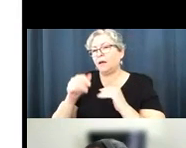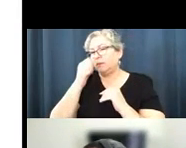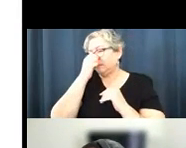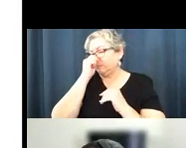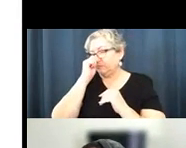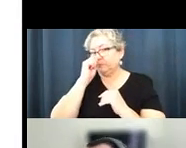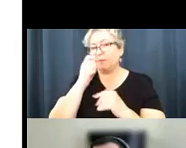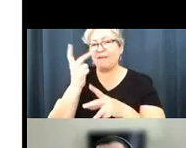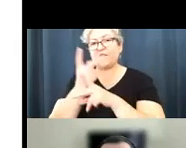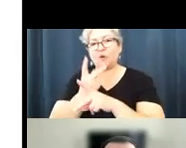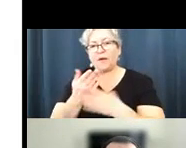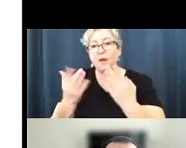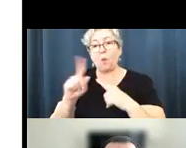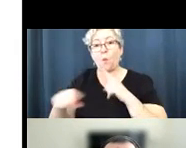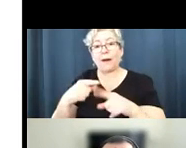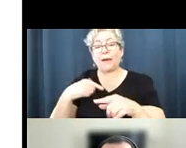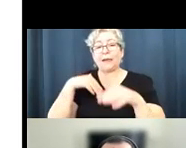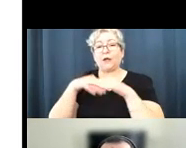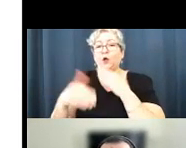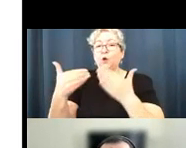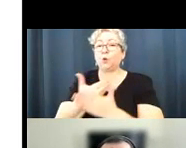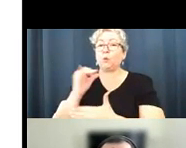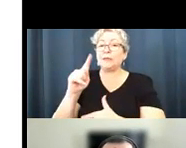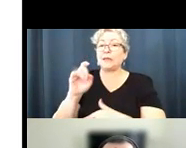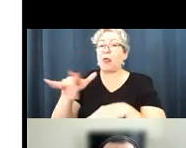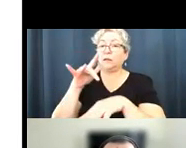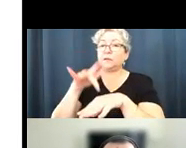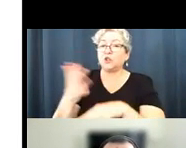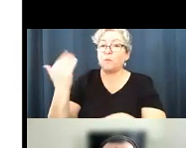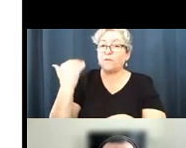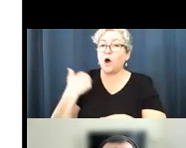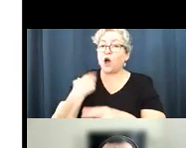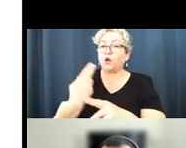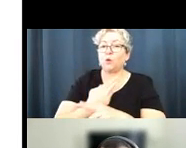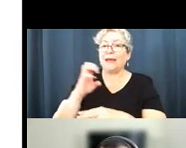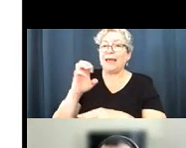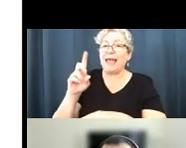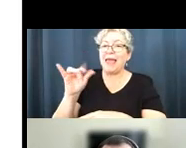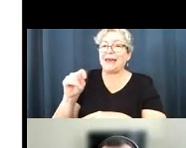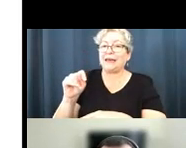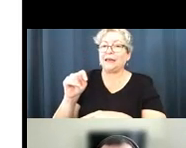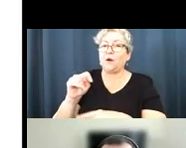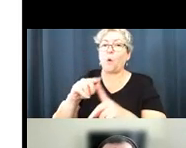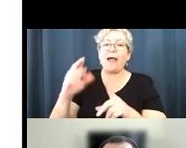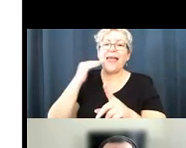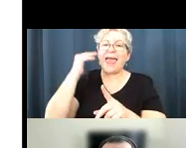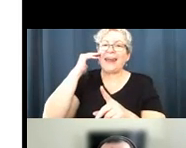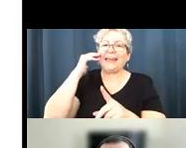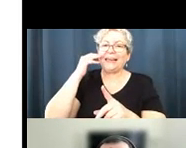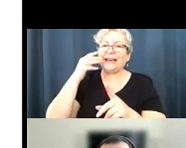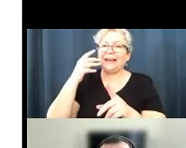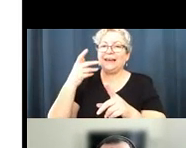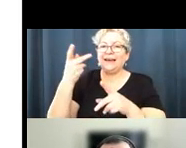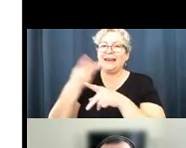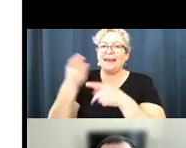y averiguar cómo está seteado. Si yo voy a una página donde no estoy, yo lo